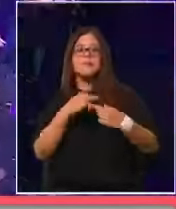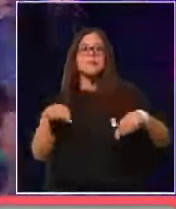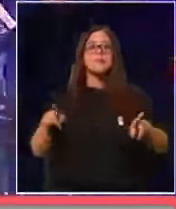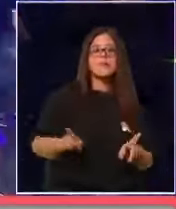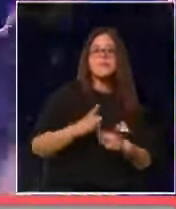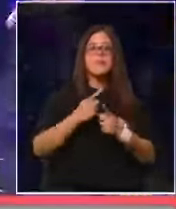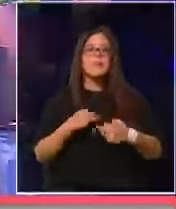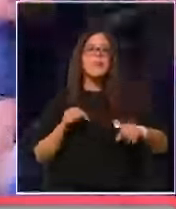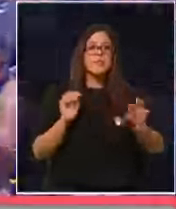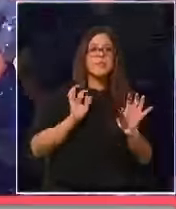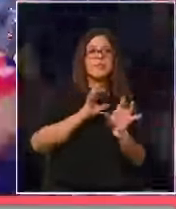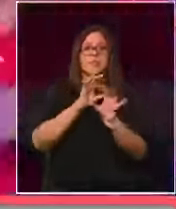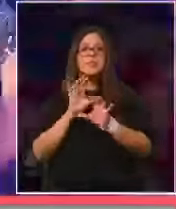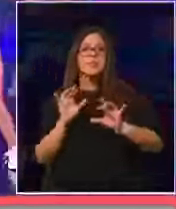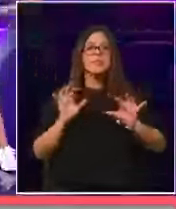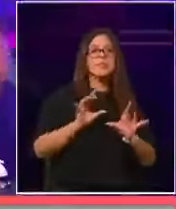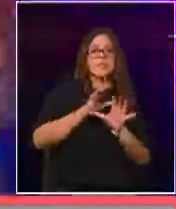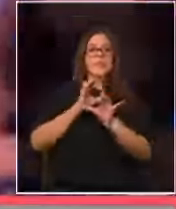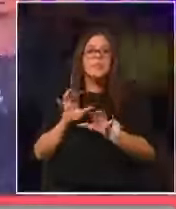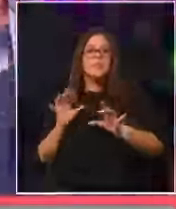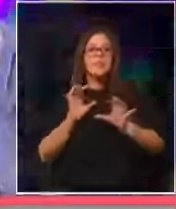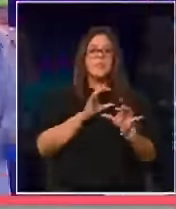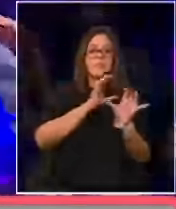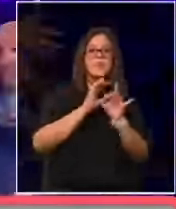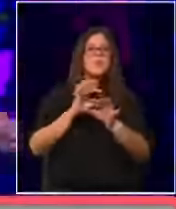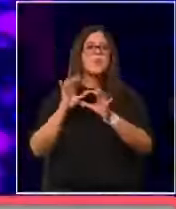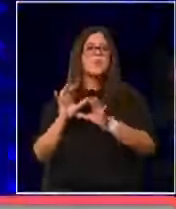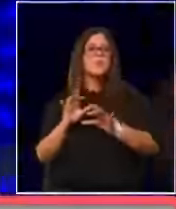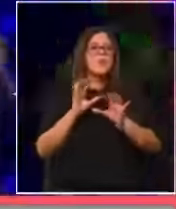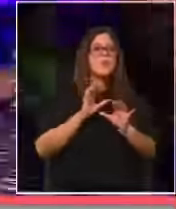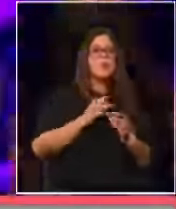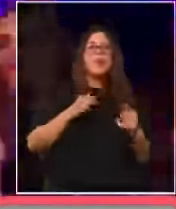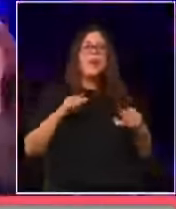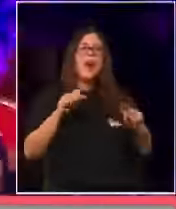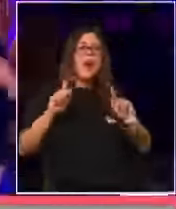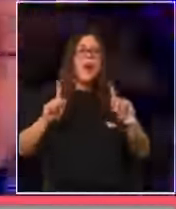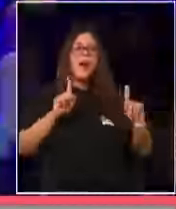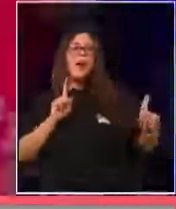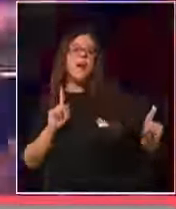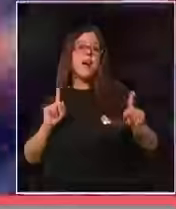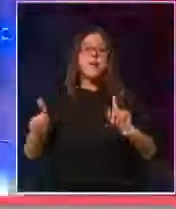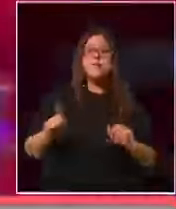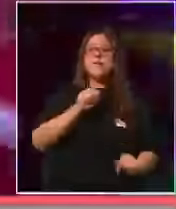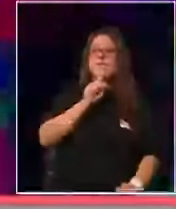Dá com dor. Você me prometeu que me dava o seu amor.